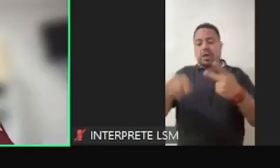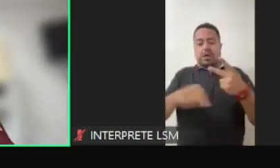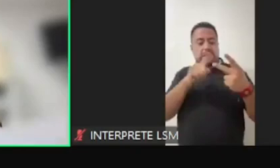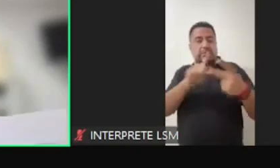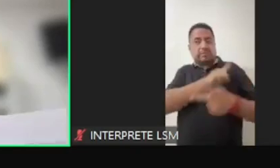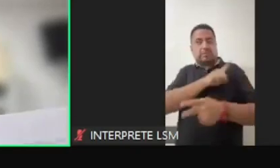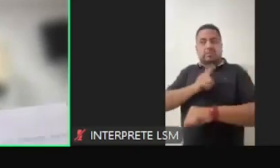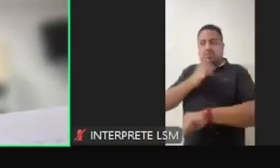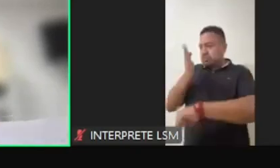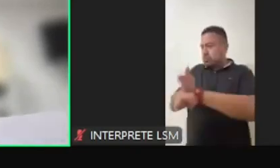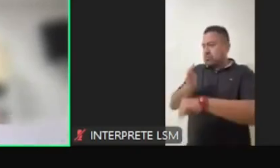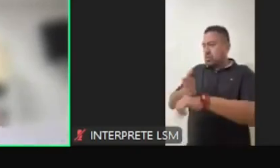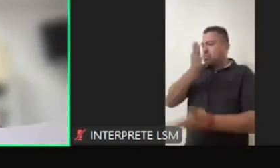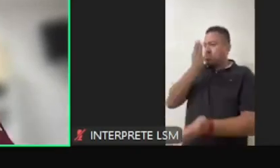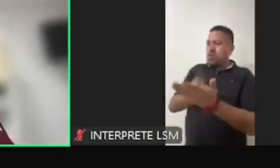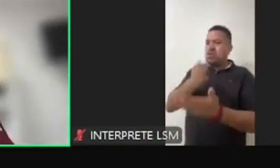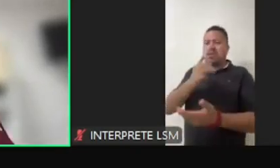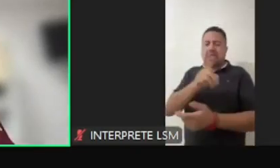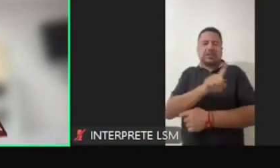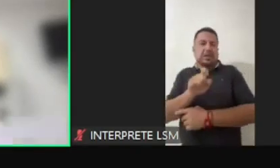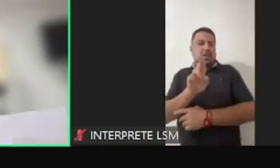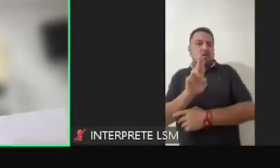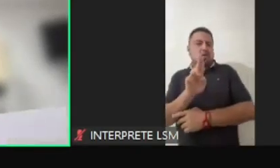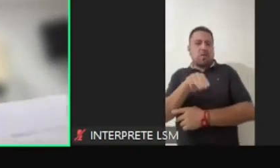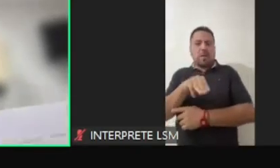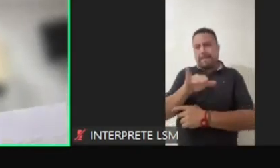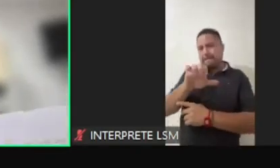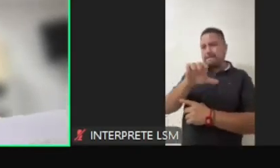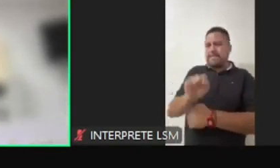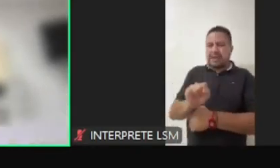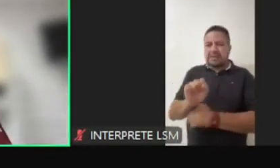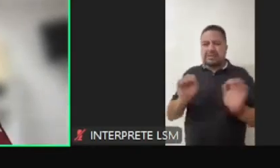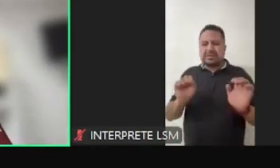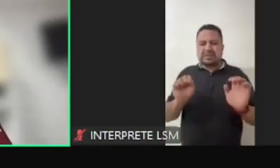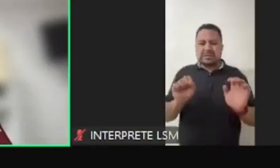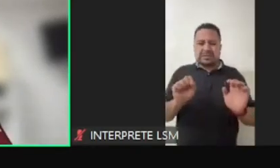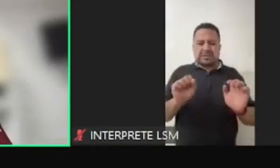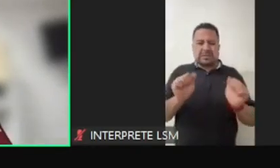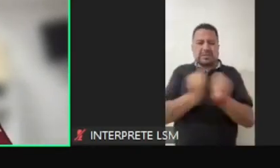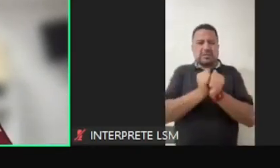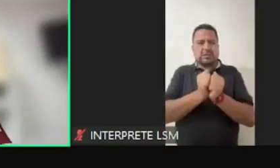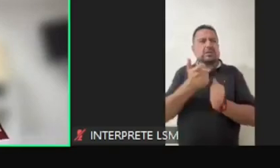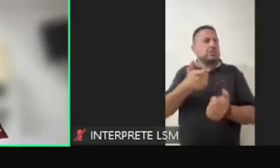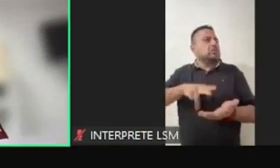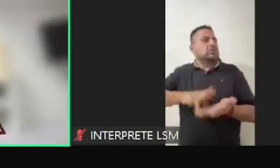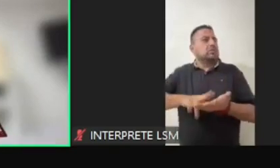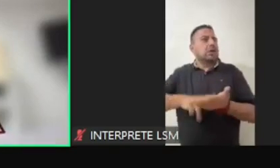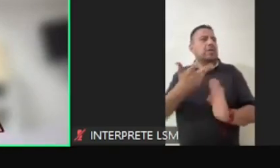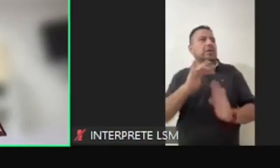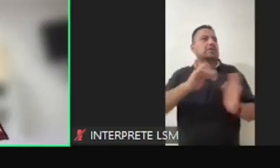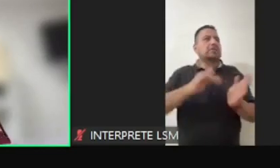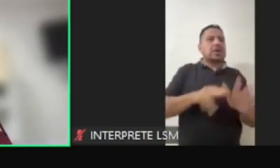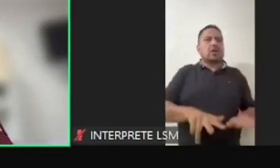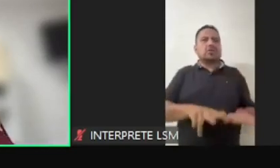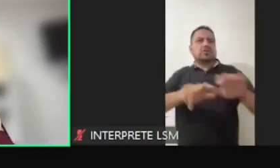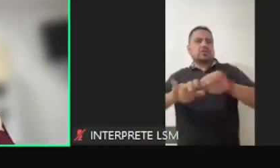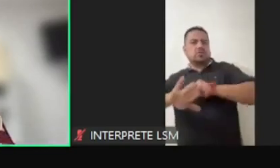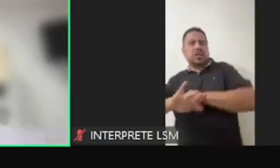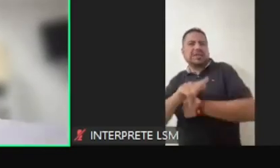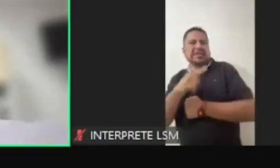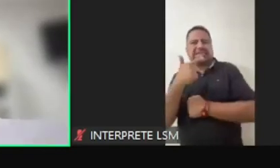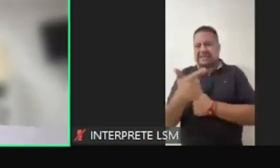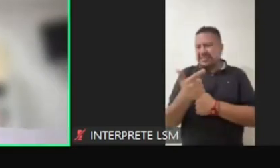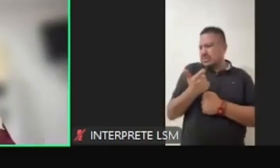denunciado una multa de 100 veces el valor de la unidad de medida y actualización equivalente a la cantidad de 10857